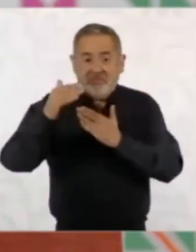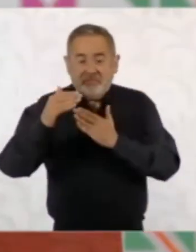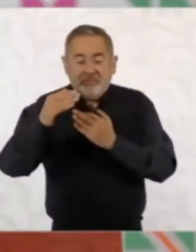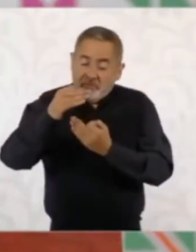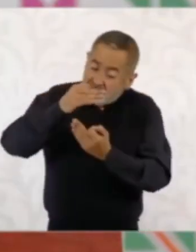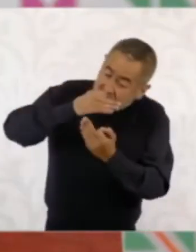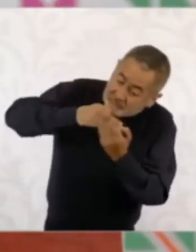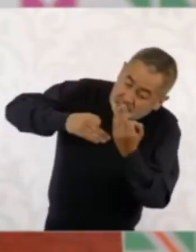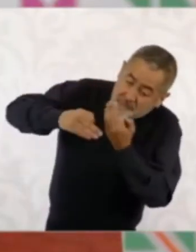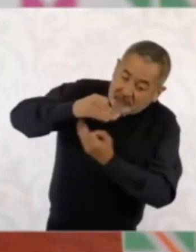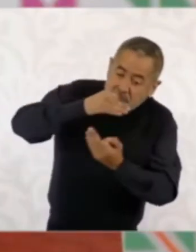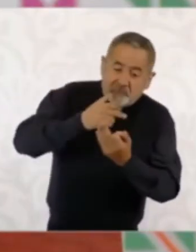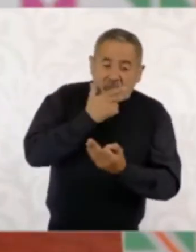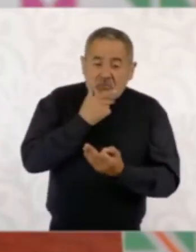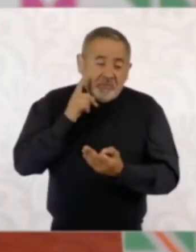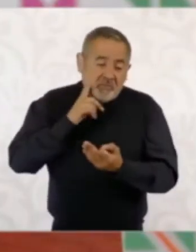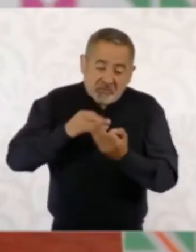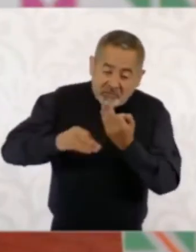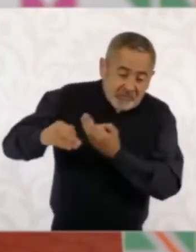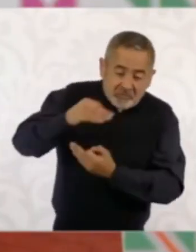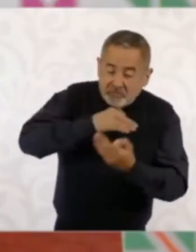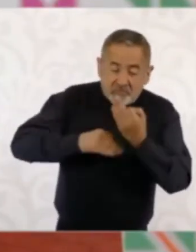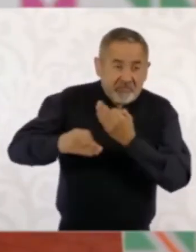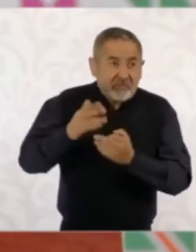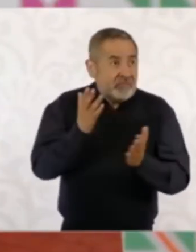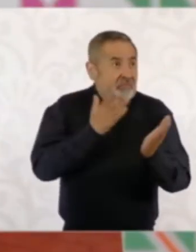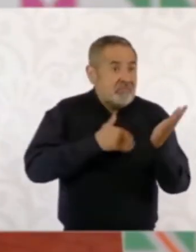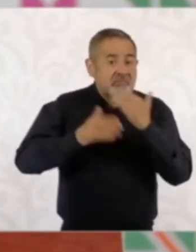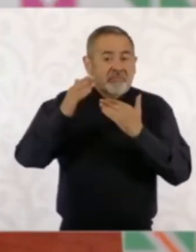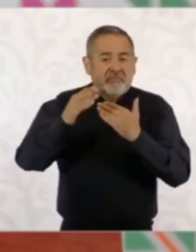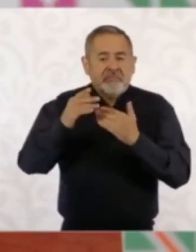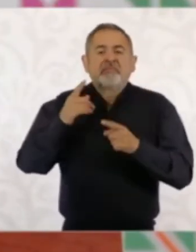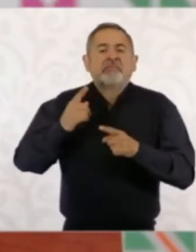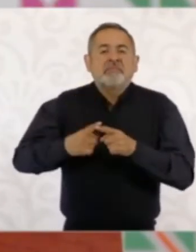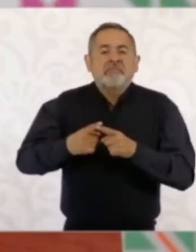todos, para bien de todas y de todos, México cambió.